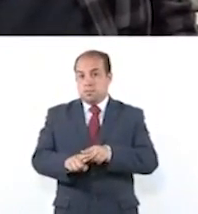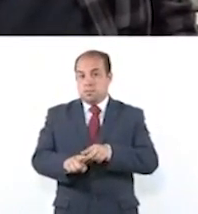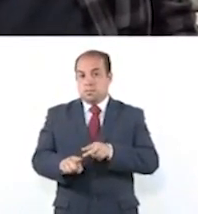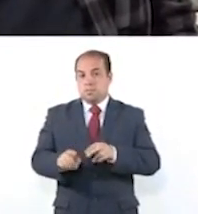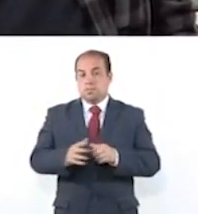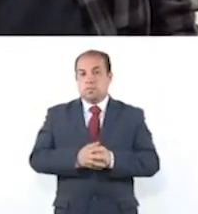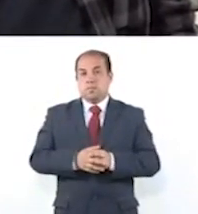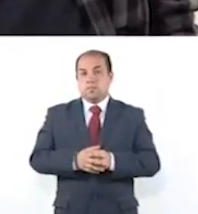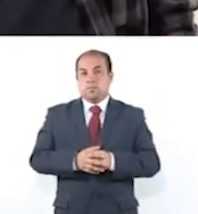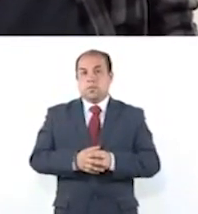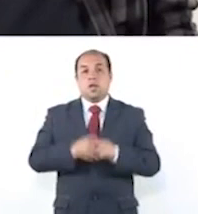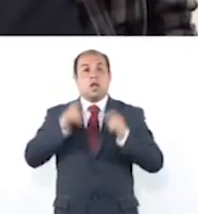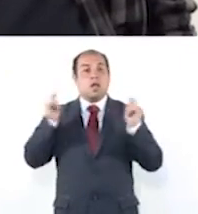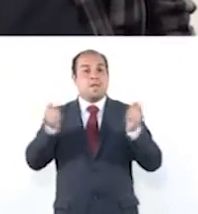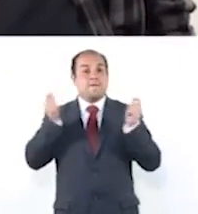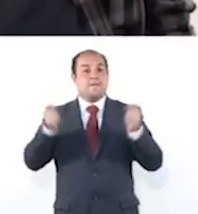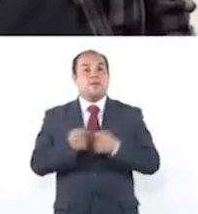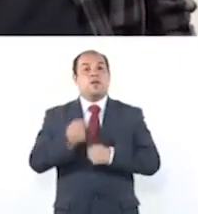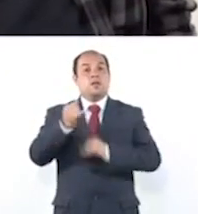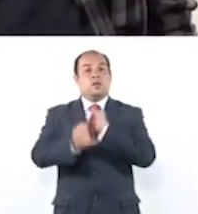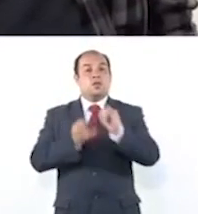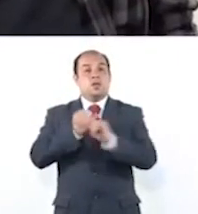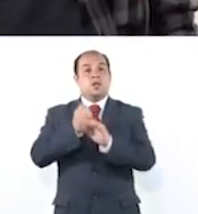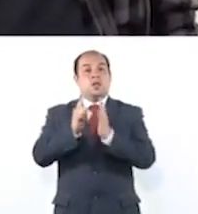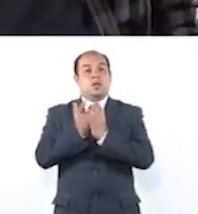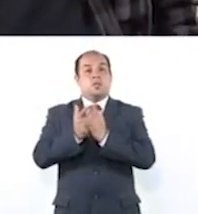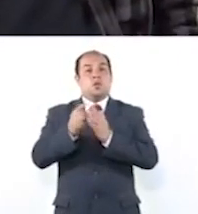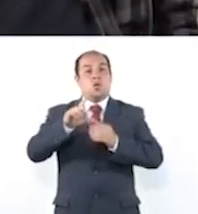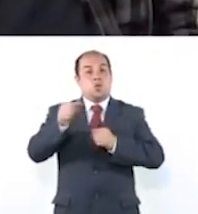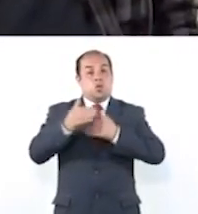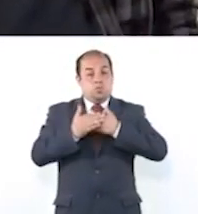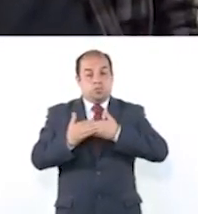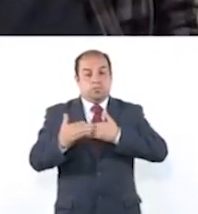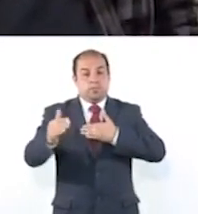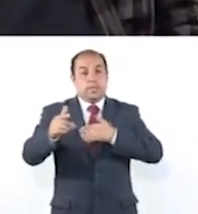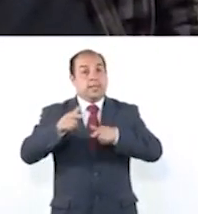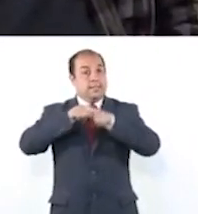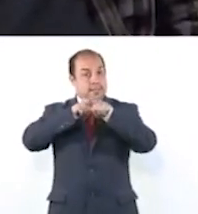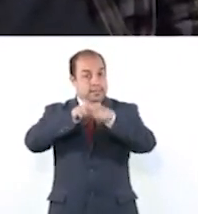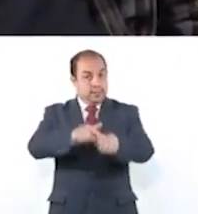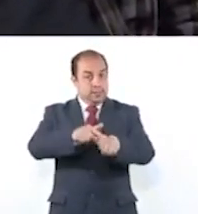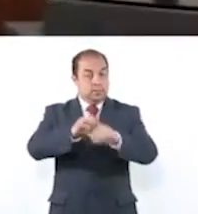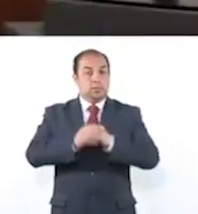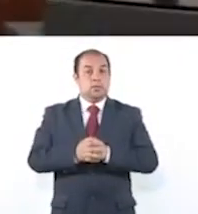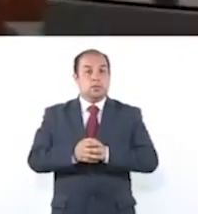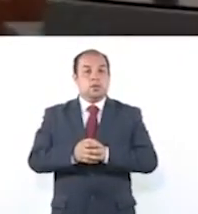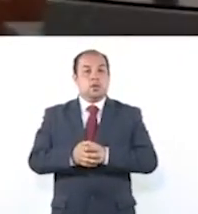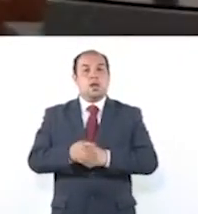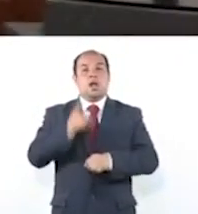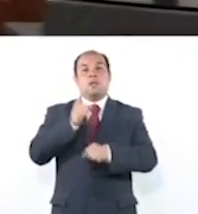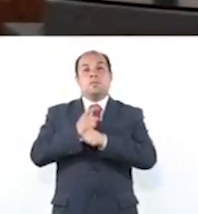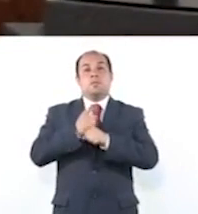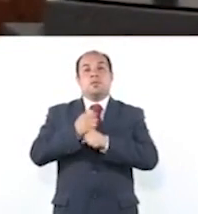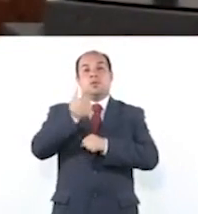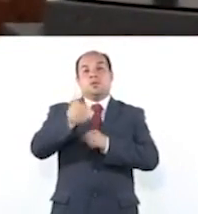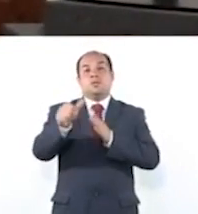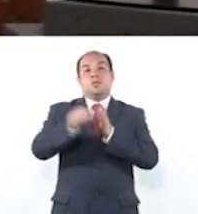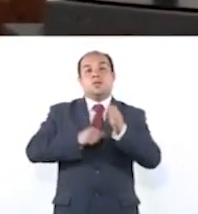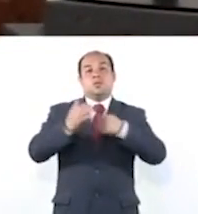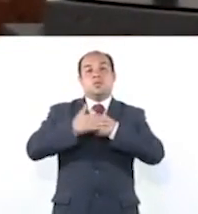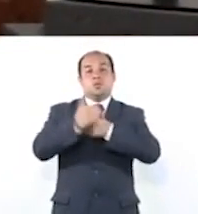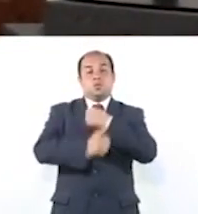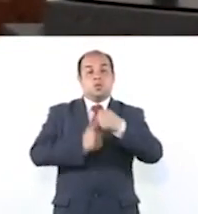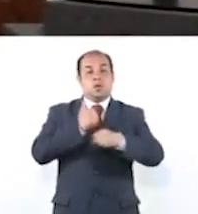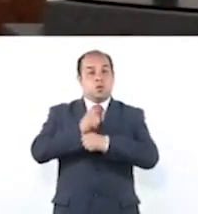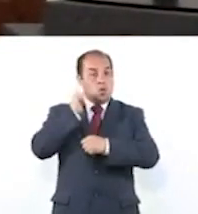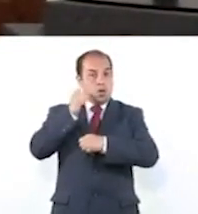inició realmente con la Feria Internacional del Libro, que se extiende y de ahí nos seguimos hasta el primer semestre del próximo año, esperando